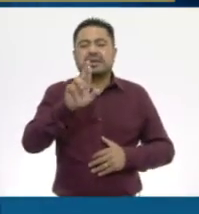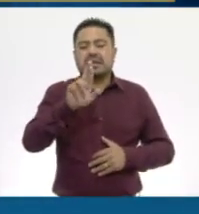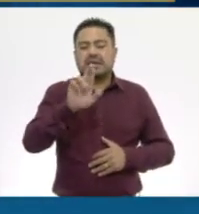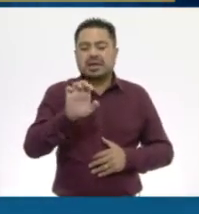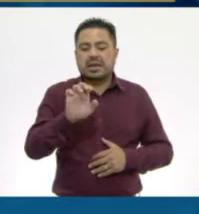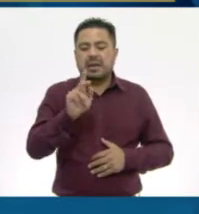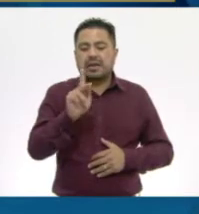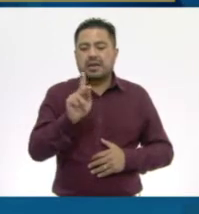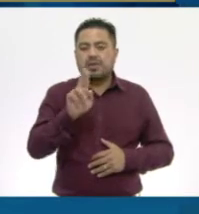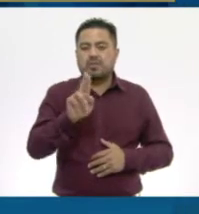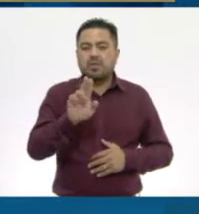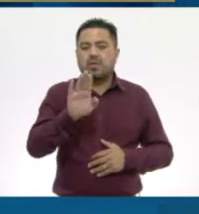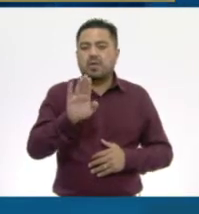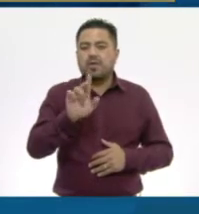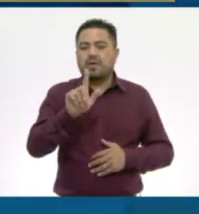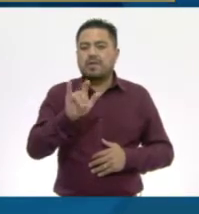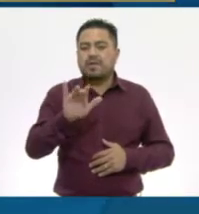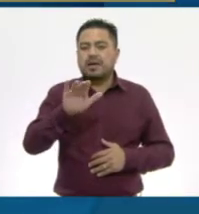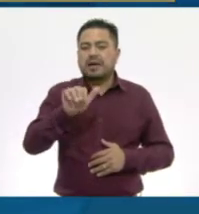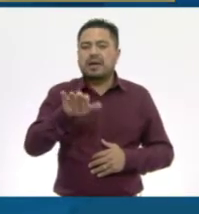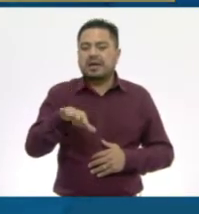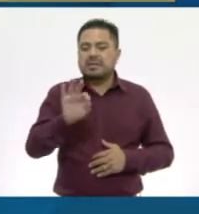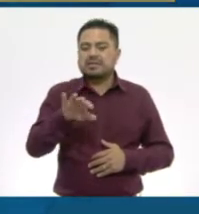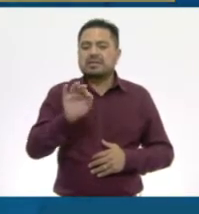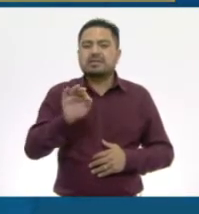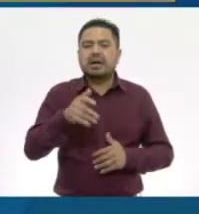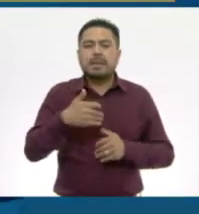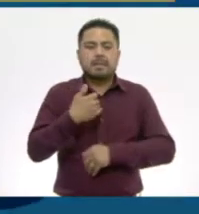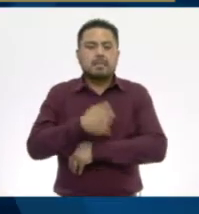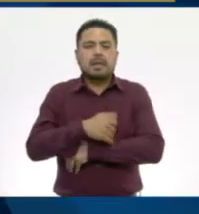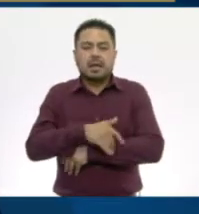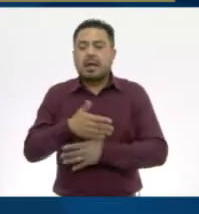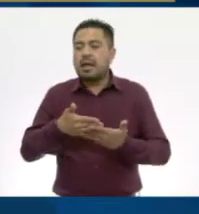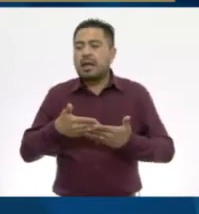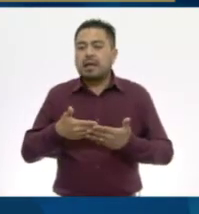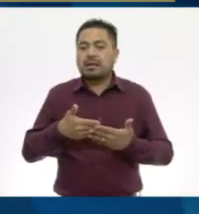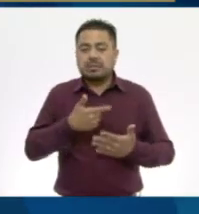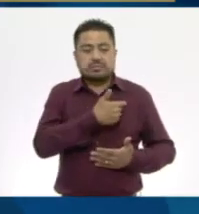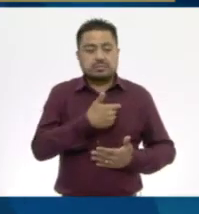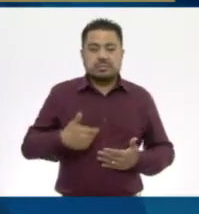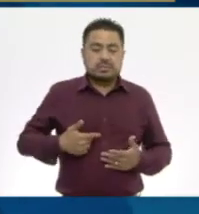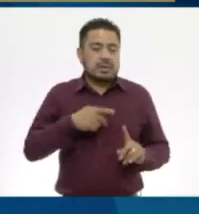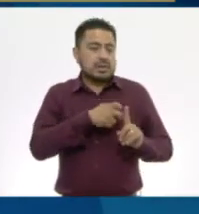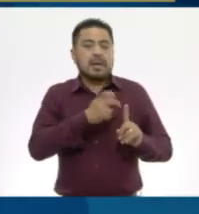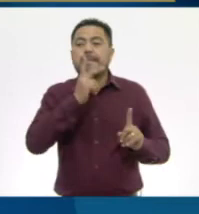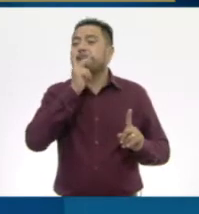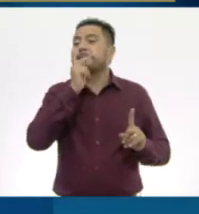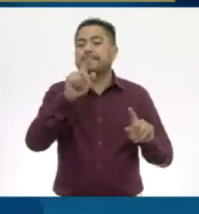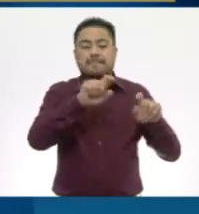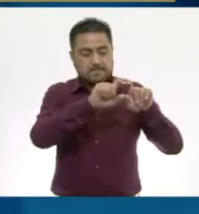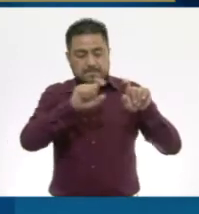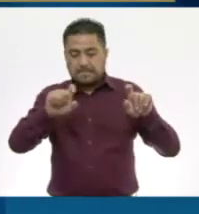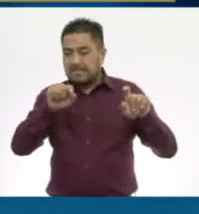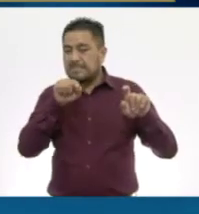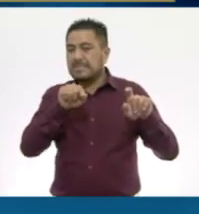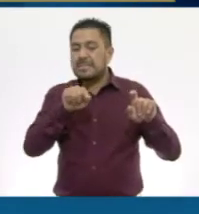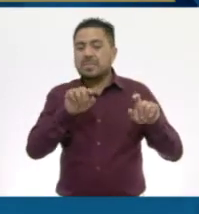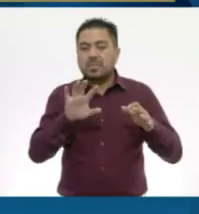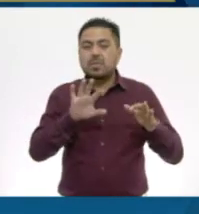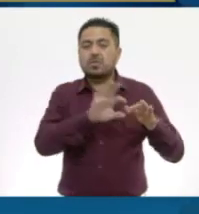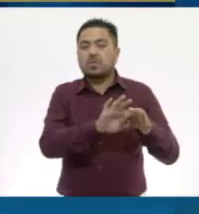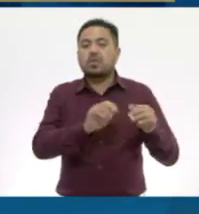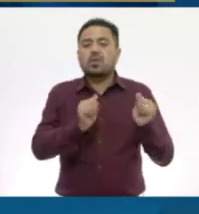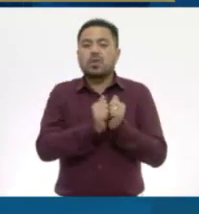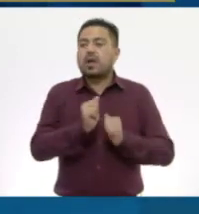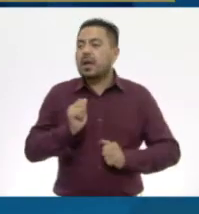la que el gobernante, que es elegido periódicamente, es el presidente. La palabra república está unida a